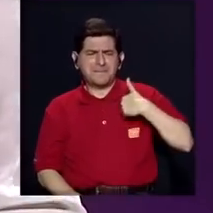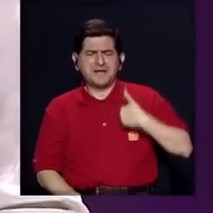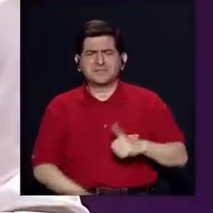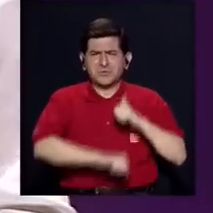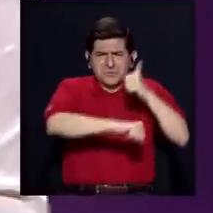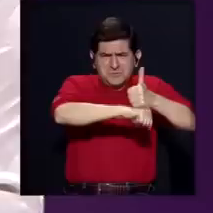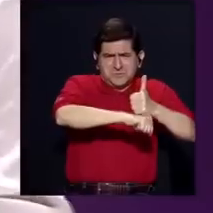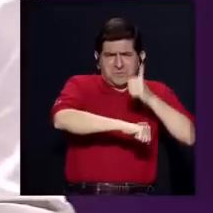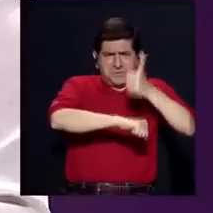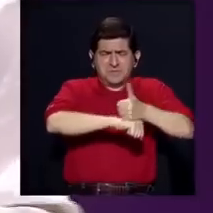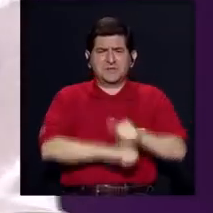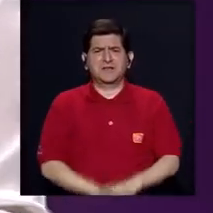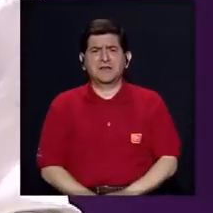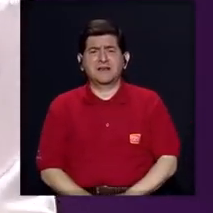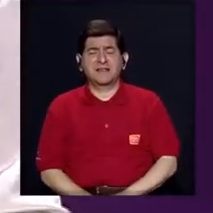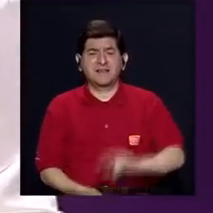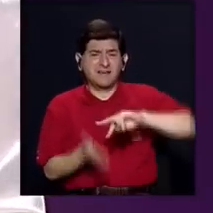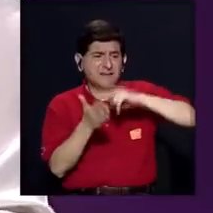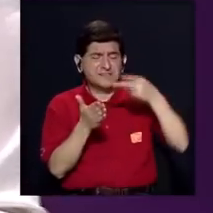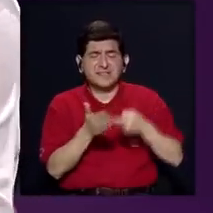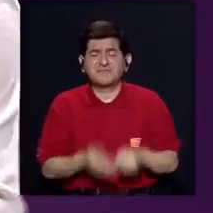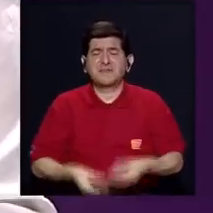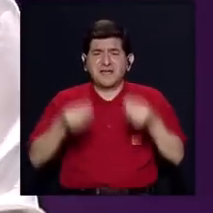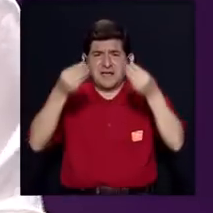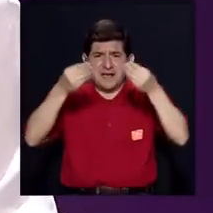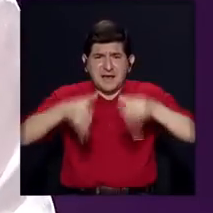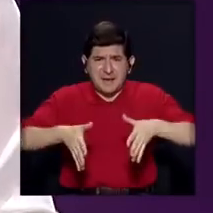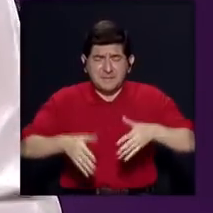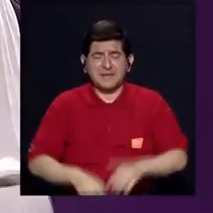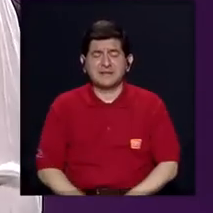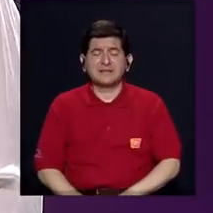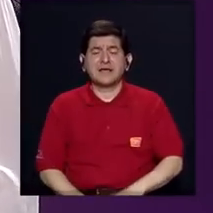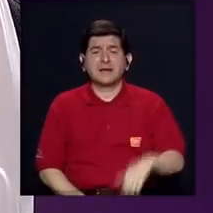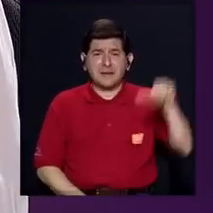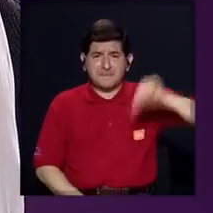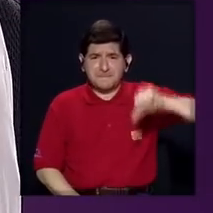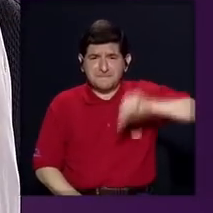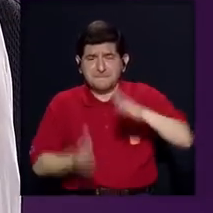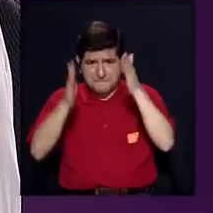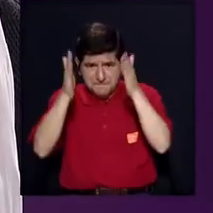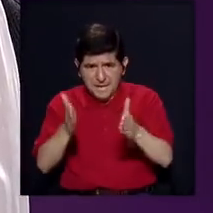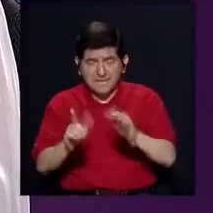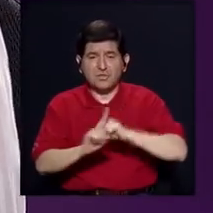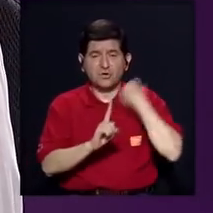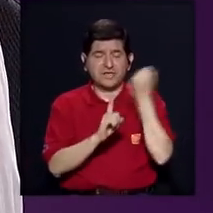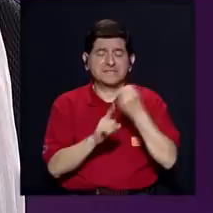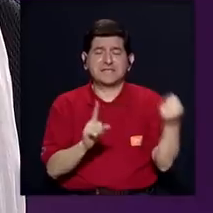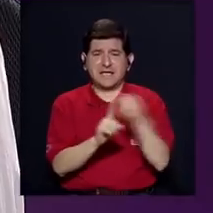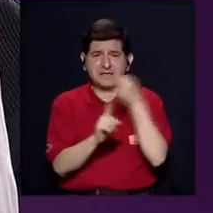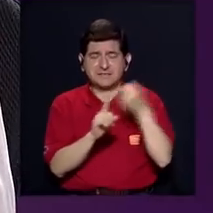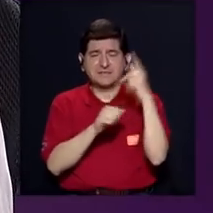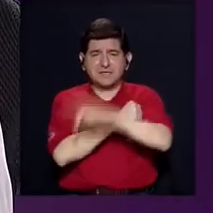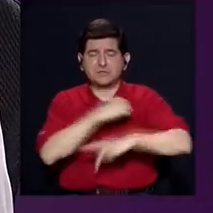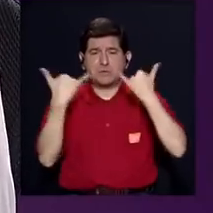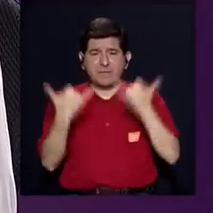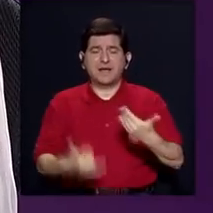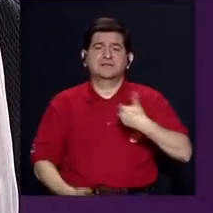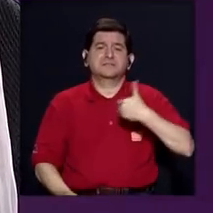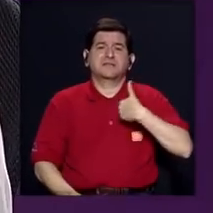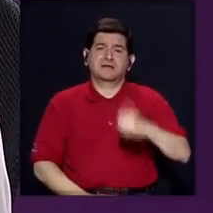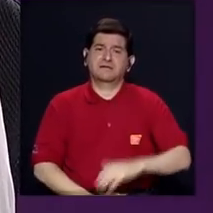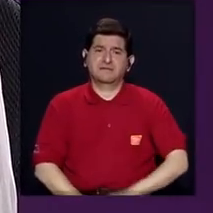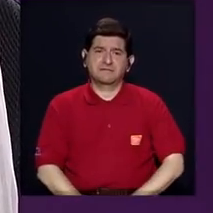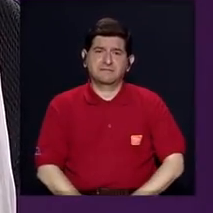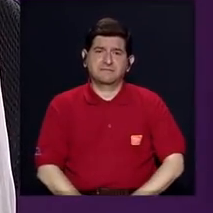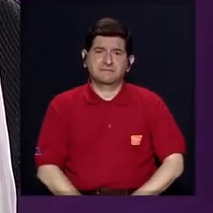que deja perdedores todos somos perdedores de una situación de violencia como la que el país vive así que